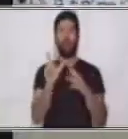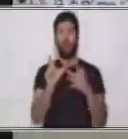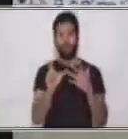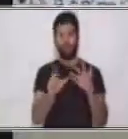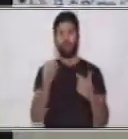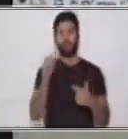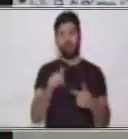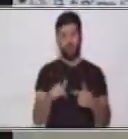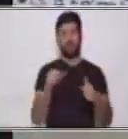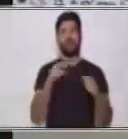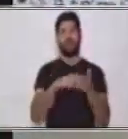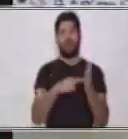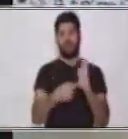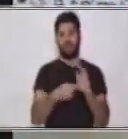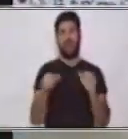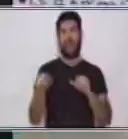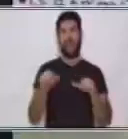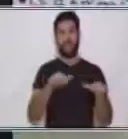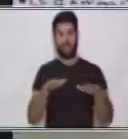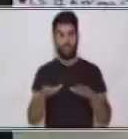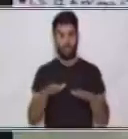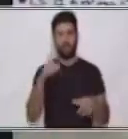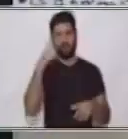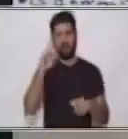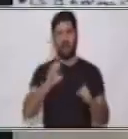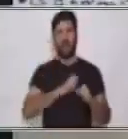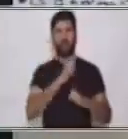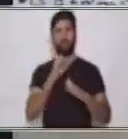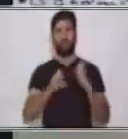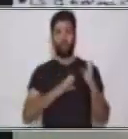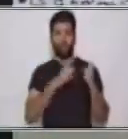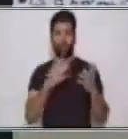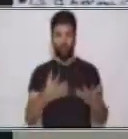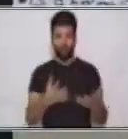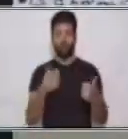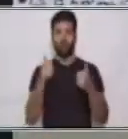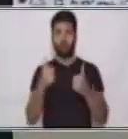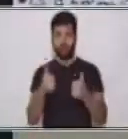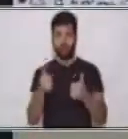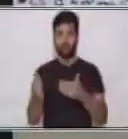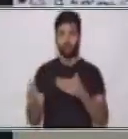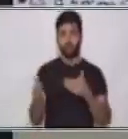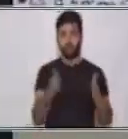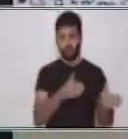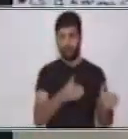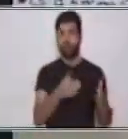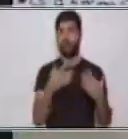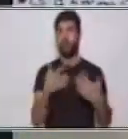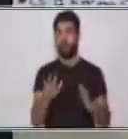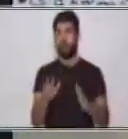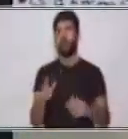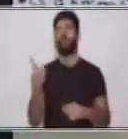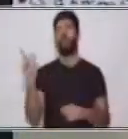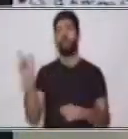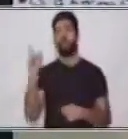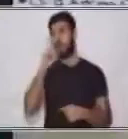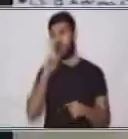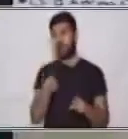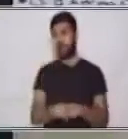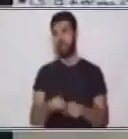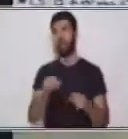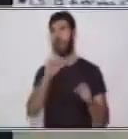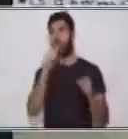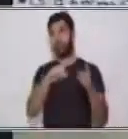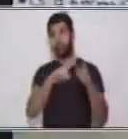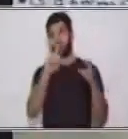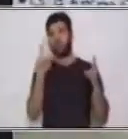es una actividad también emocional. Ahora bien, esto también habla otro autor de